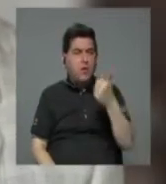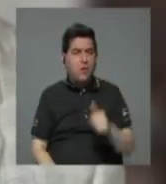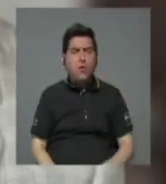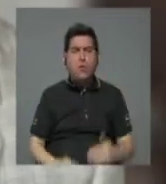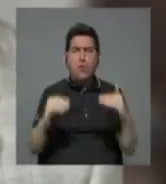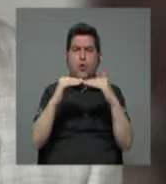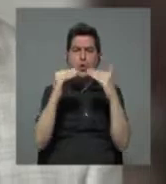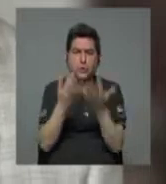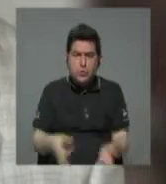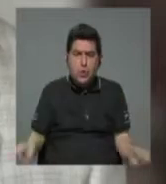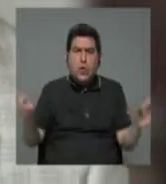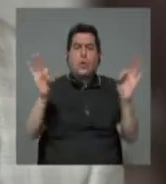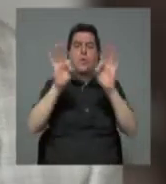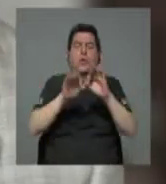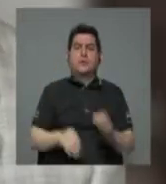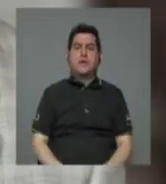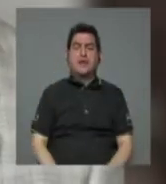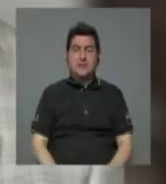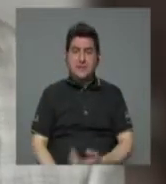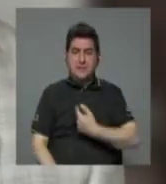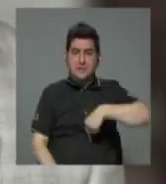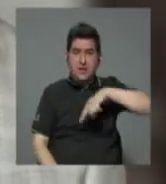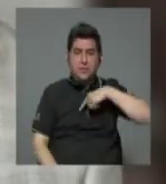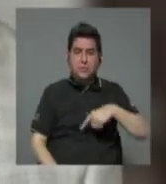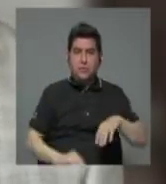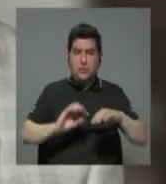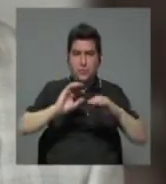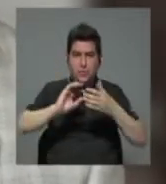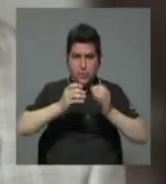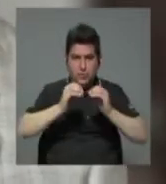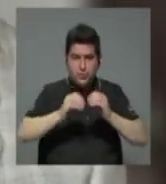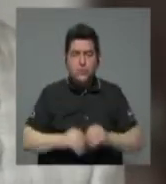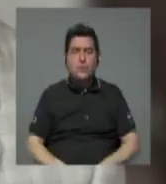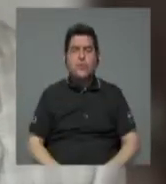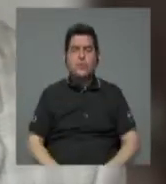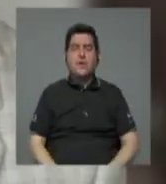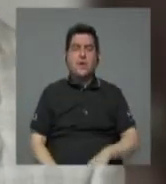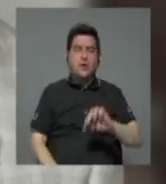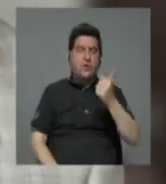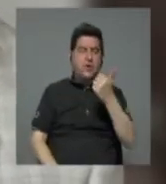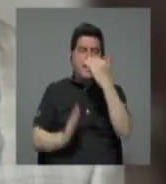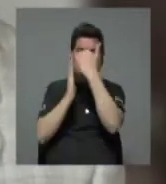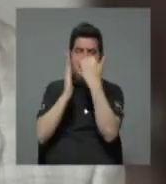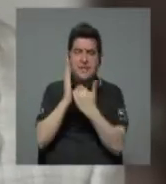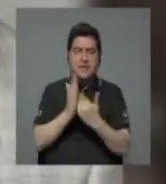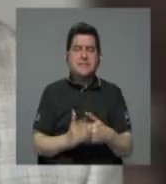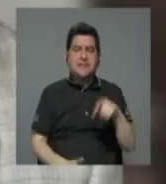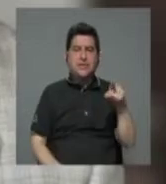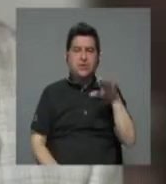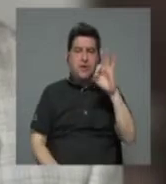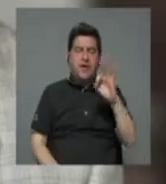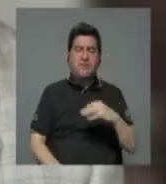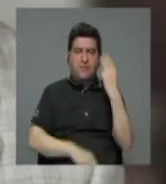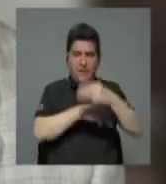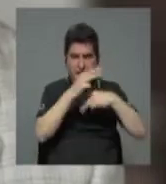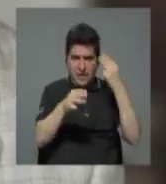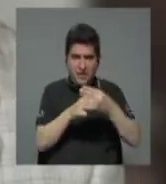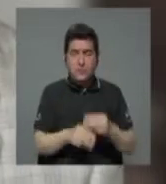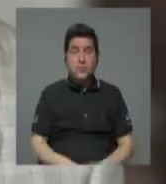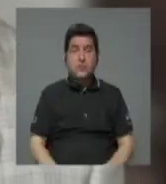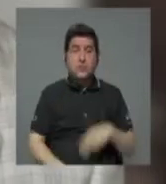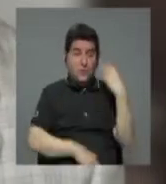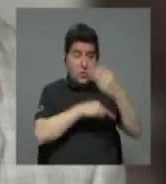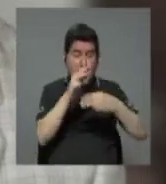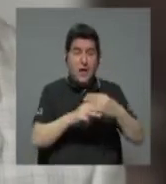escalafón muy importante y es estar en el top 10 de las zonas francas del mundo, ¿no? En el mundo hay más de 5.000 zonas